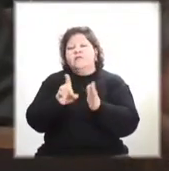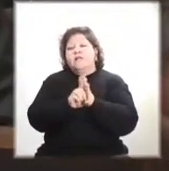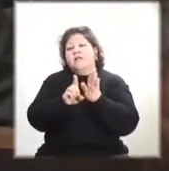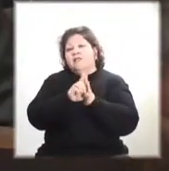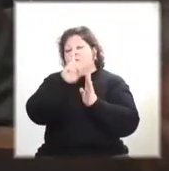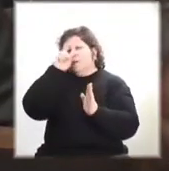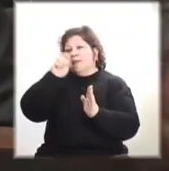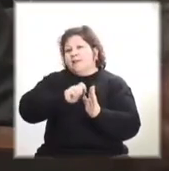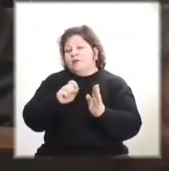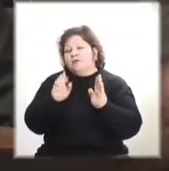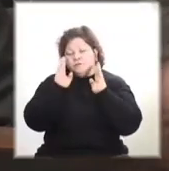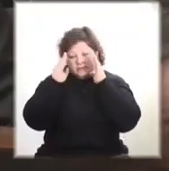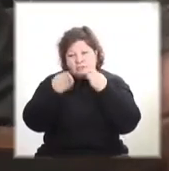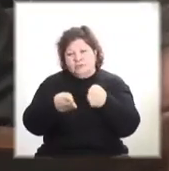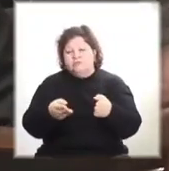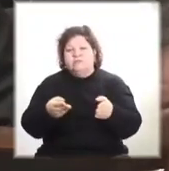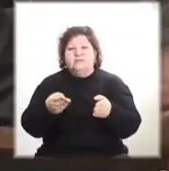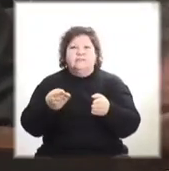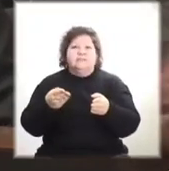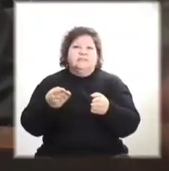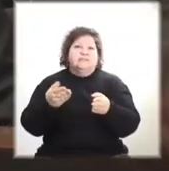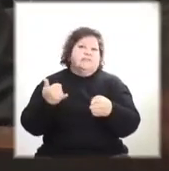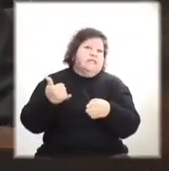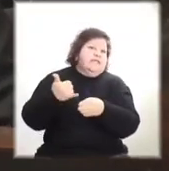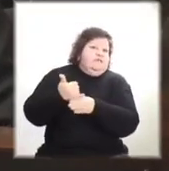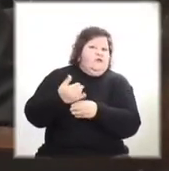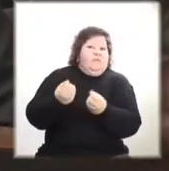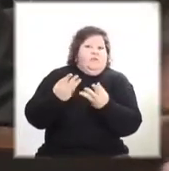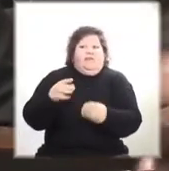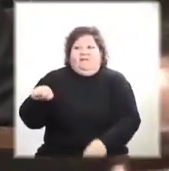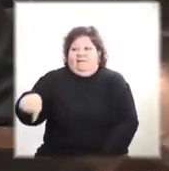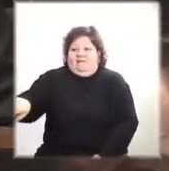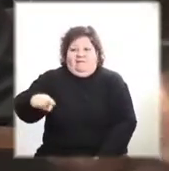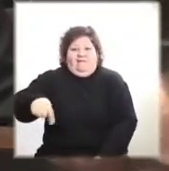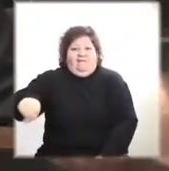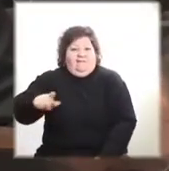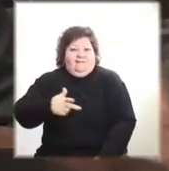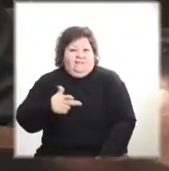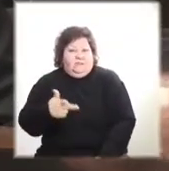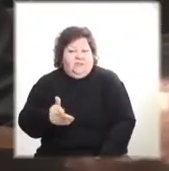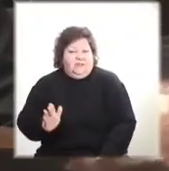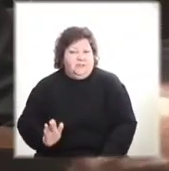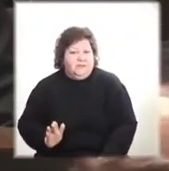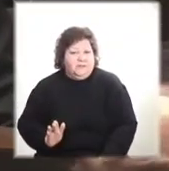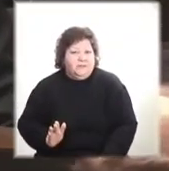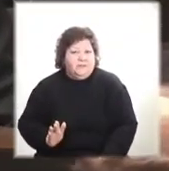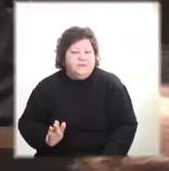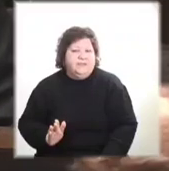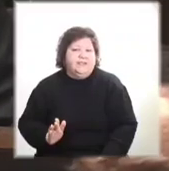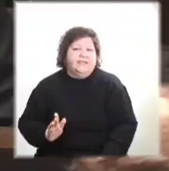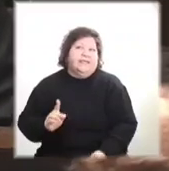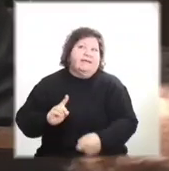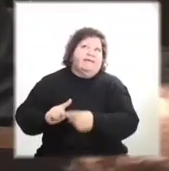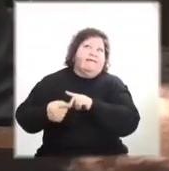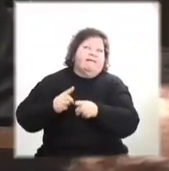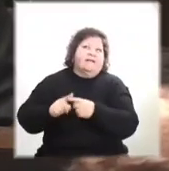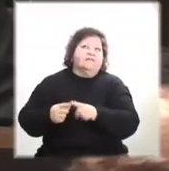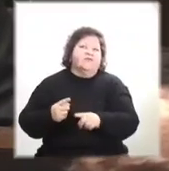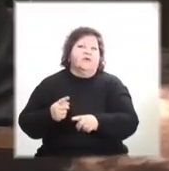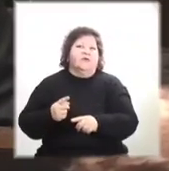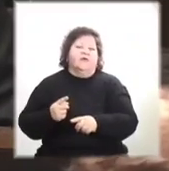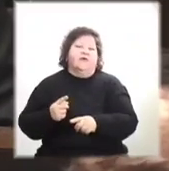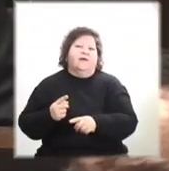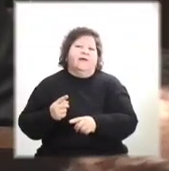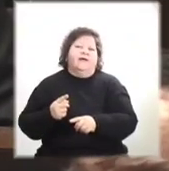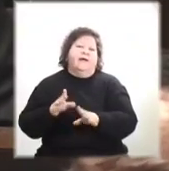¿Pero por qué se equivocó? Y se equivocó porque está formada por seres humanos, ¿no? En lo que respecta, por ejemplo, al régimen